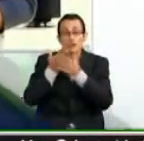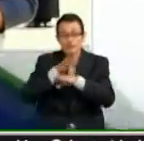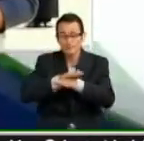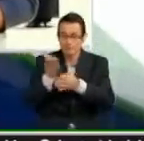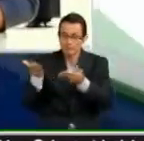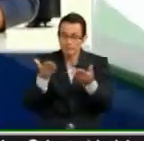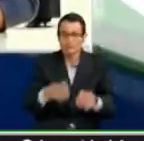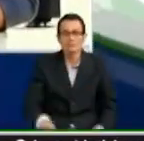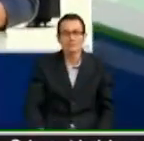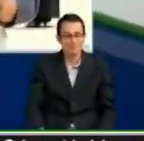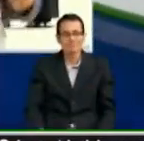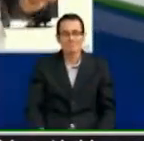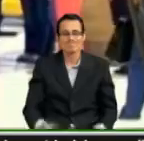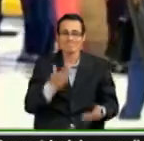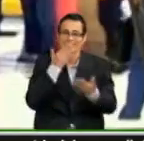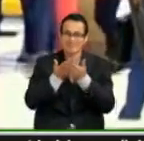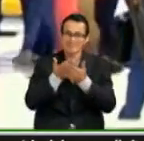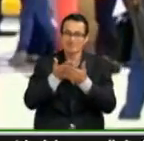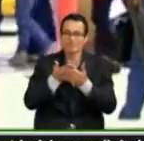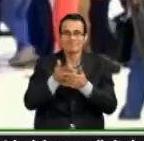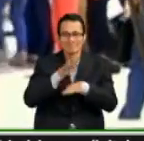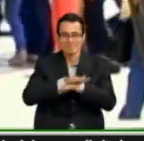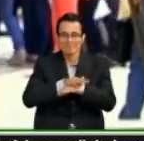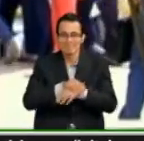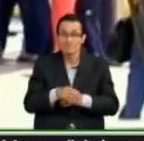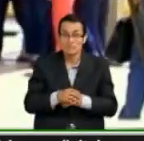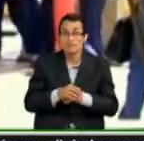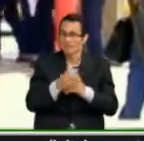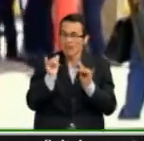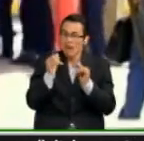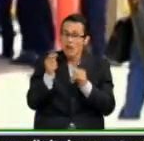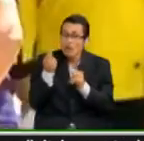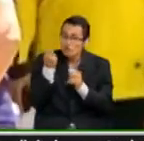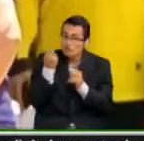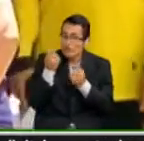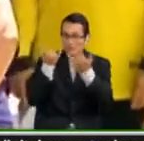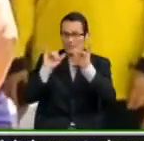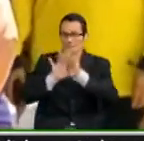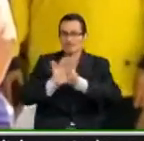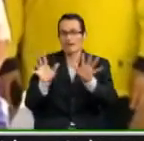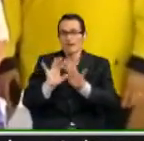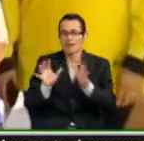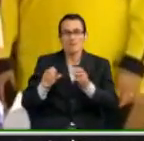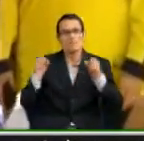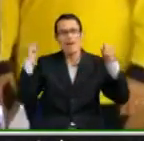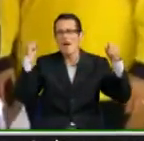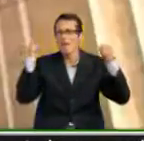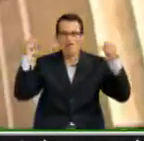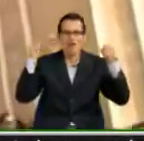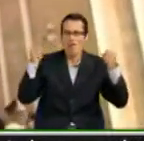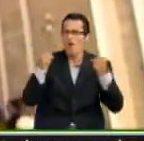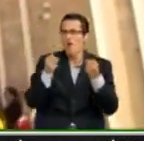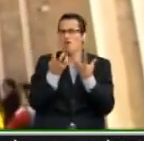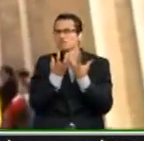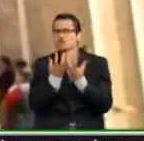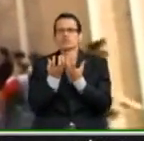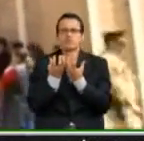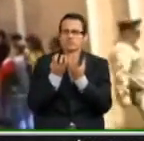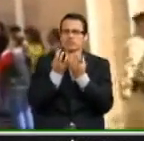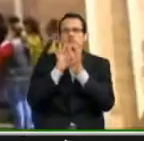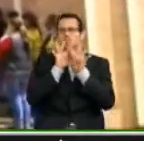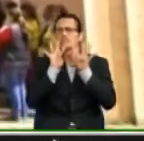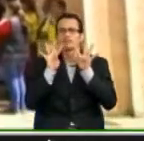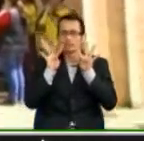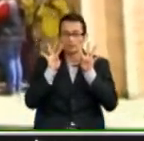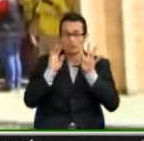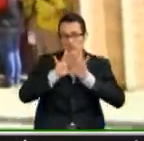Gracias, buenas tardes. Efectivamente, hace poco terminó el plantón que estaba previsto se realizar aquí afuera del Palacio Judicial de